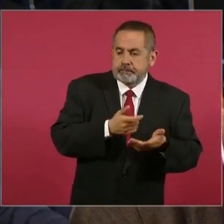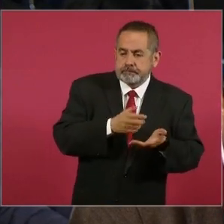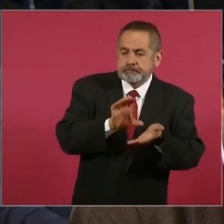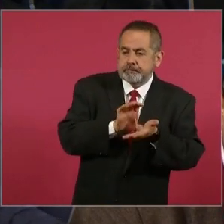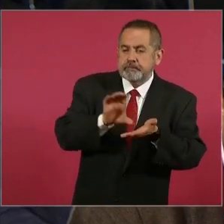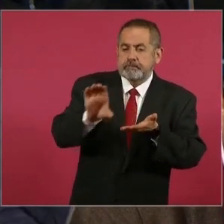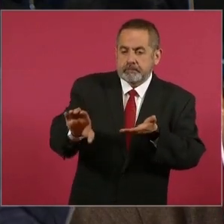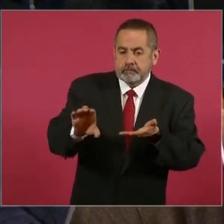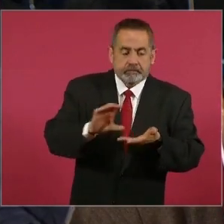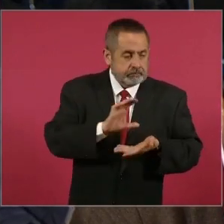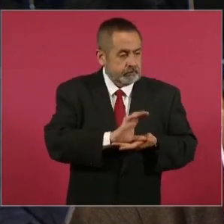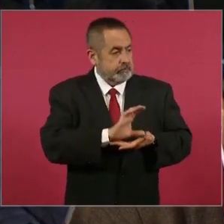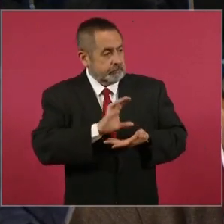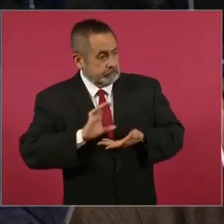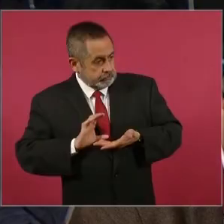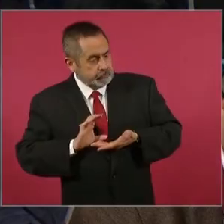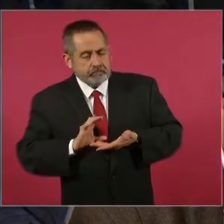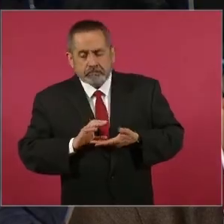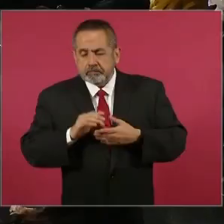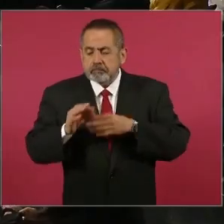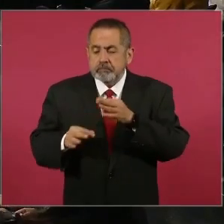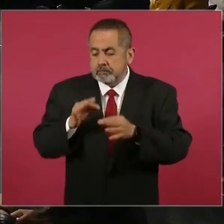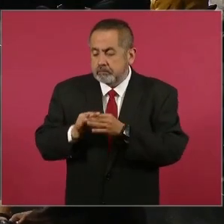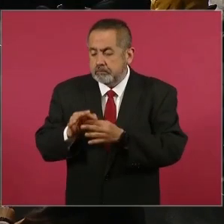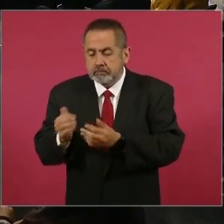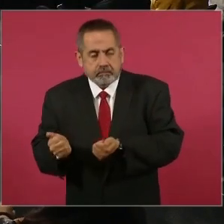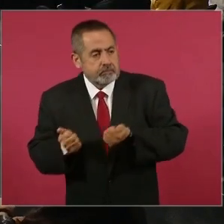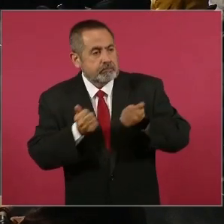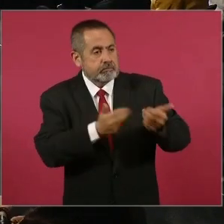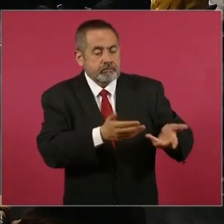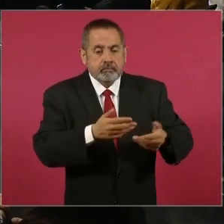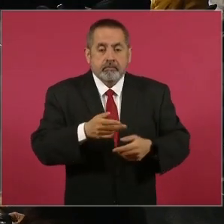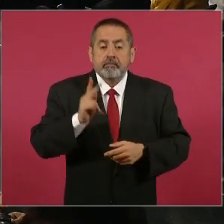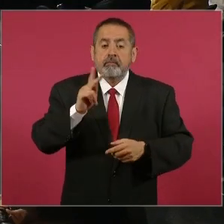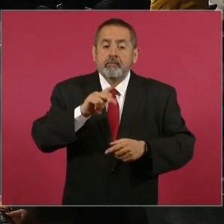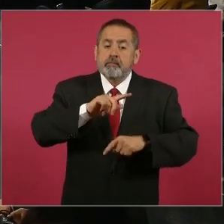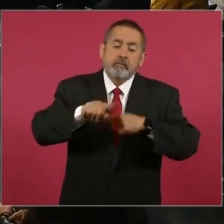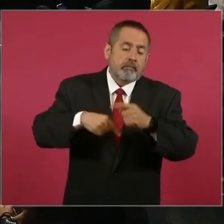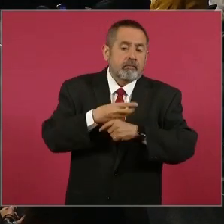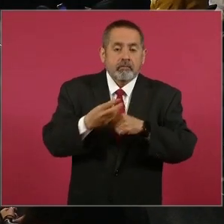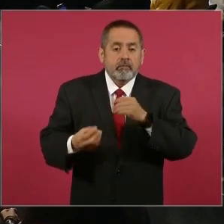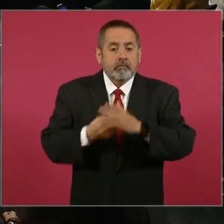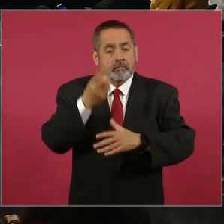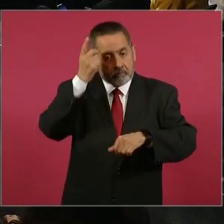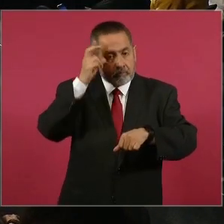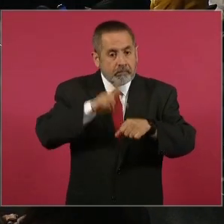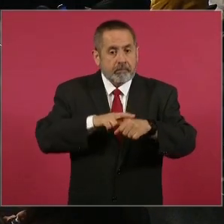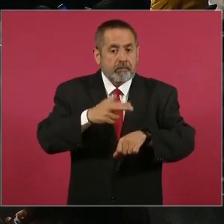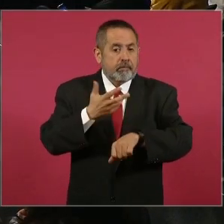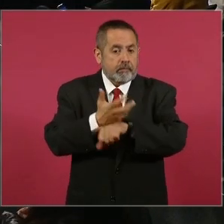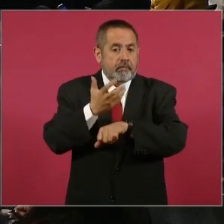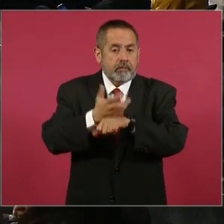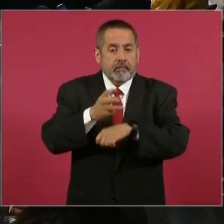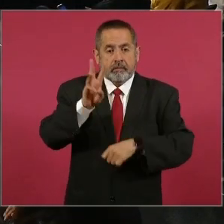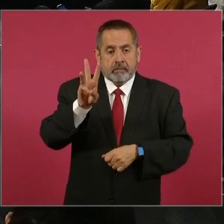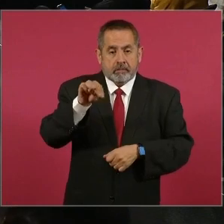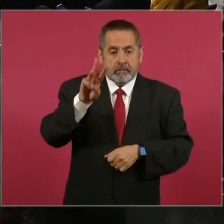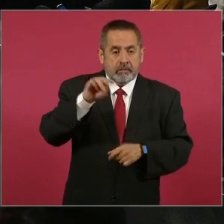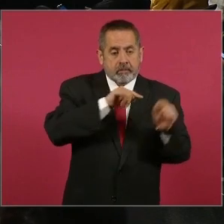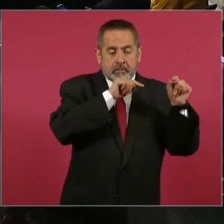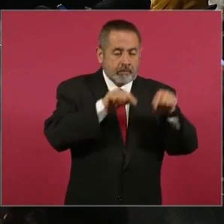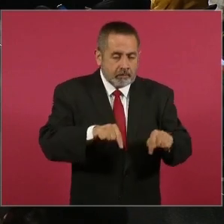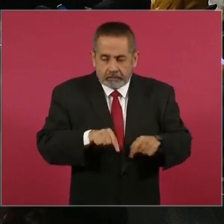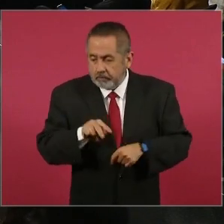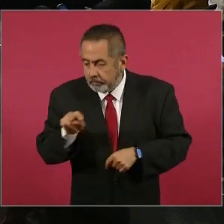entonces pues ellos cumplían con lo que tenían que dar sin embargo llegaron los directivos de Walmart Estados Unidos se dieron cuenta de